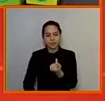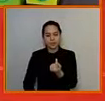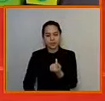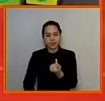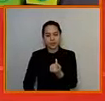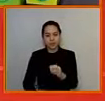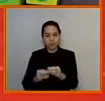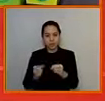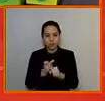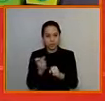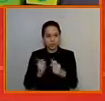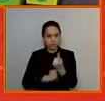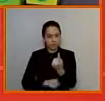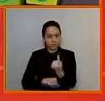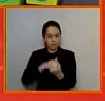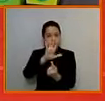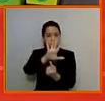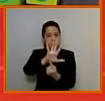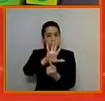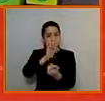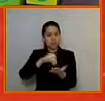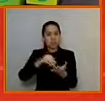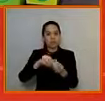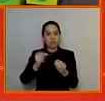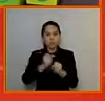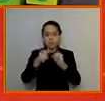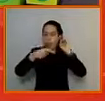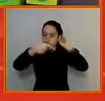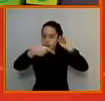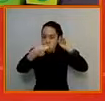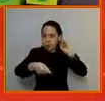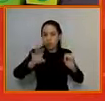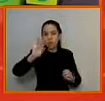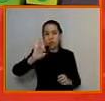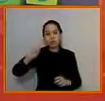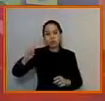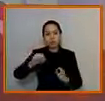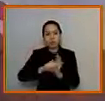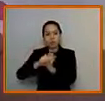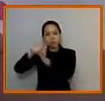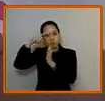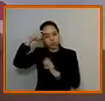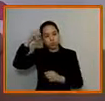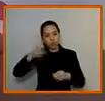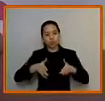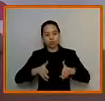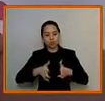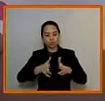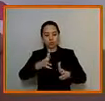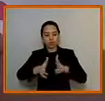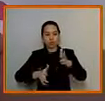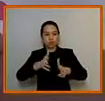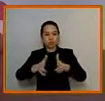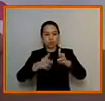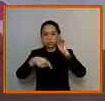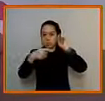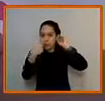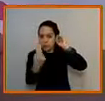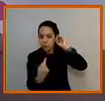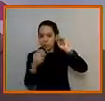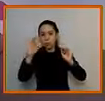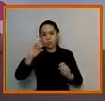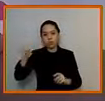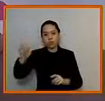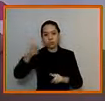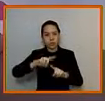El número seleccionado es el 5. Número ganador para la diaria 81 con su símbolo de sueños, rieles. Y para más 1,